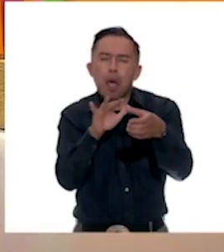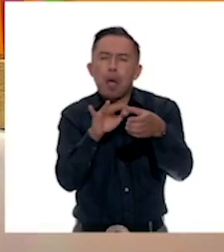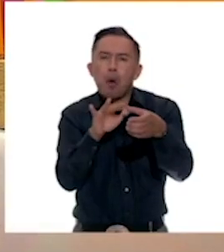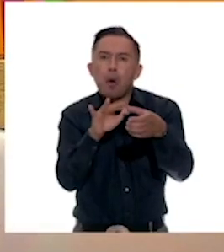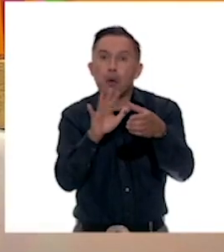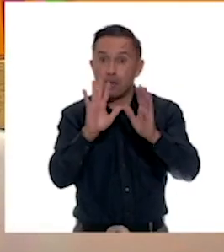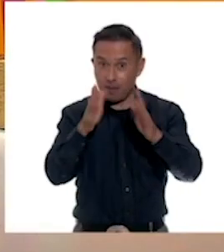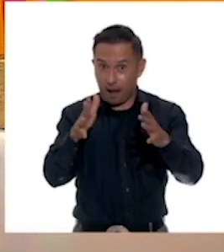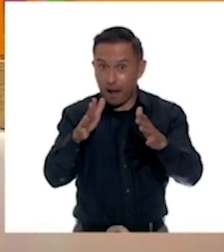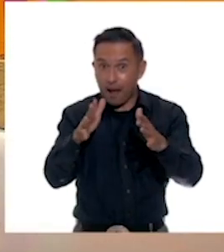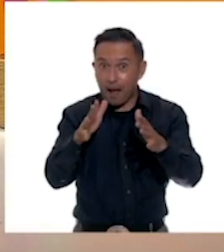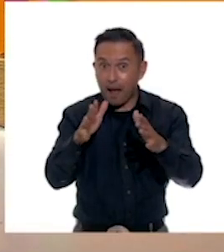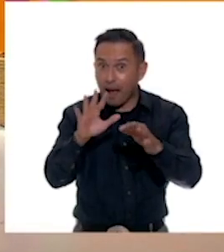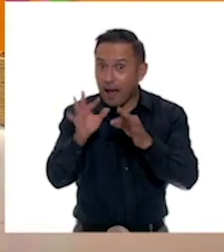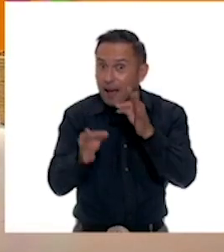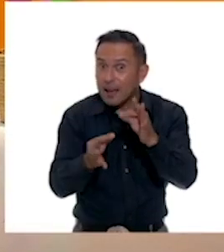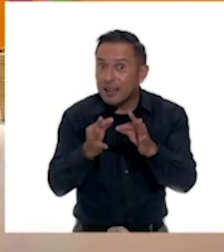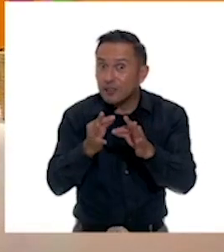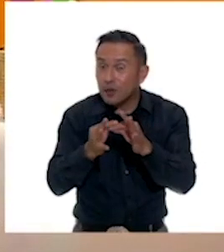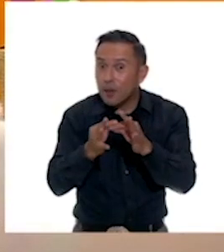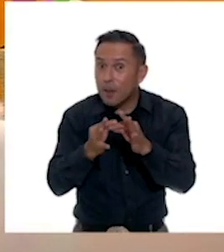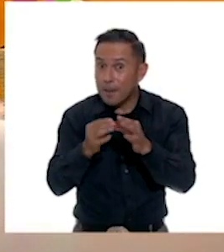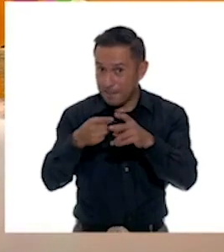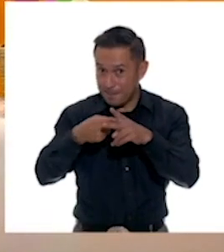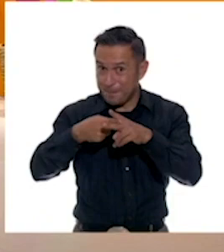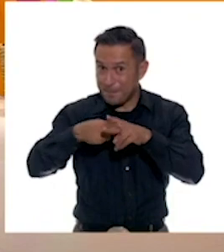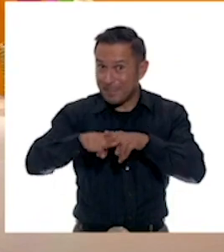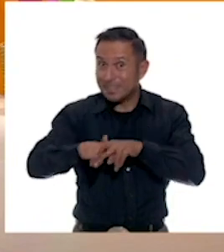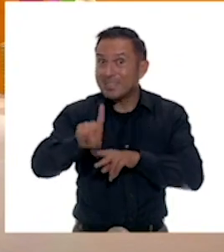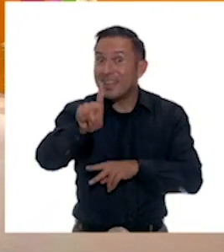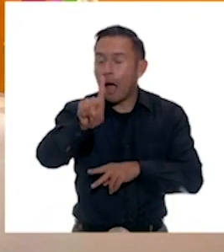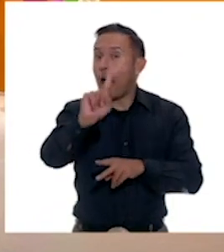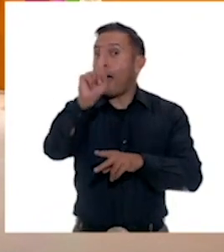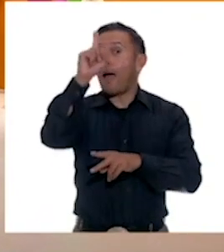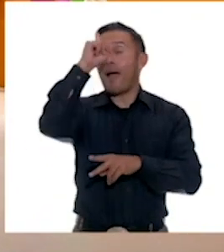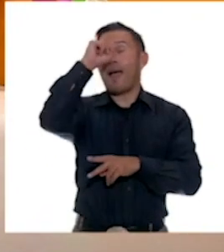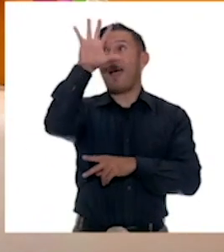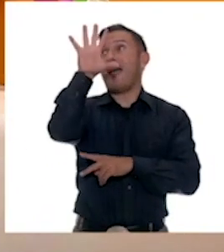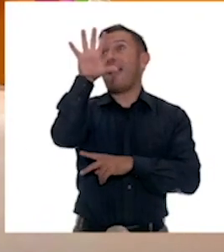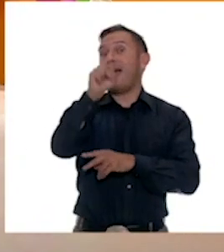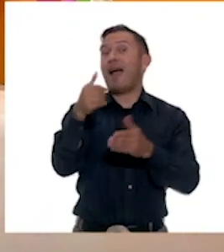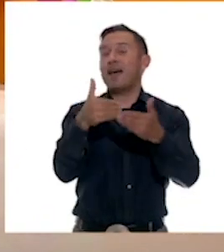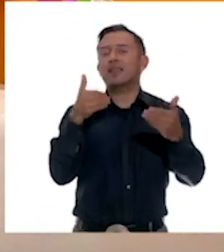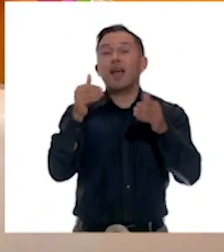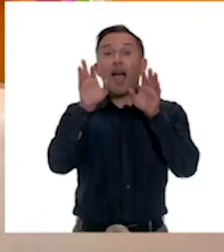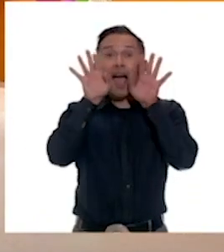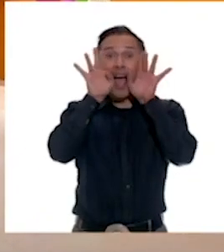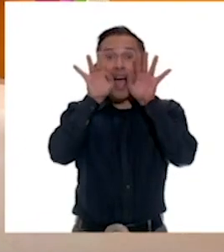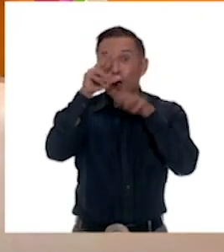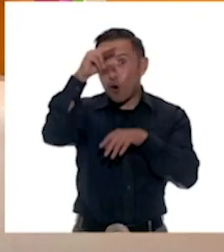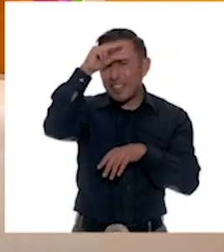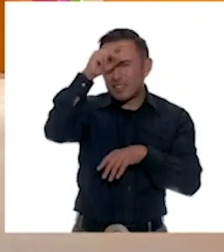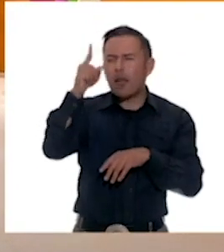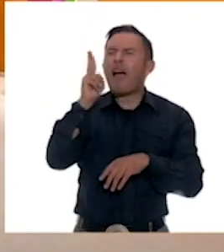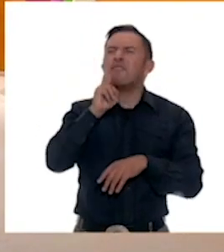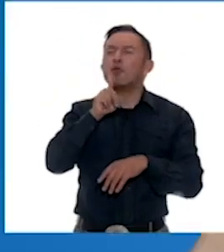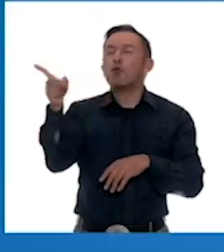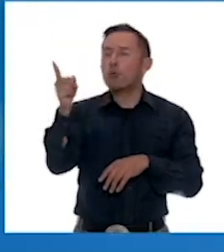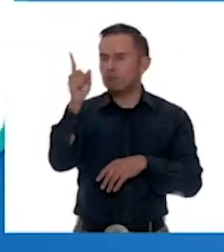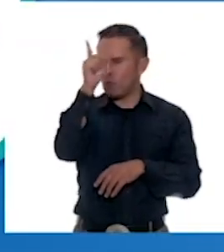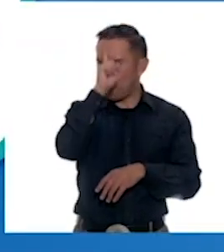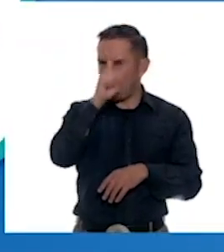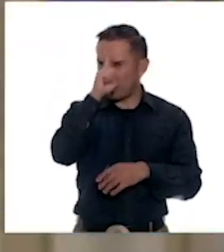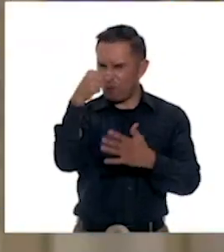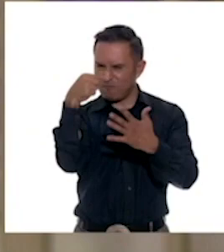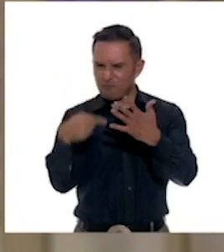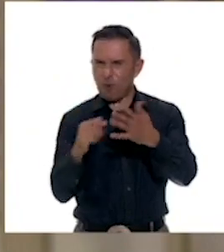empezar? ¡Ah! Pero antes, vámonos corriendo con Ajo Listo para que nos enseñe cómo lavarnos las manos